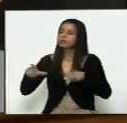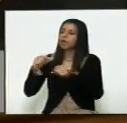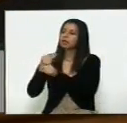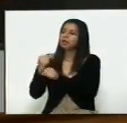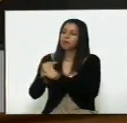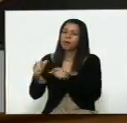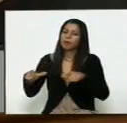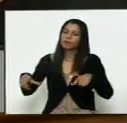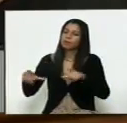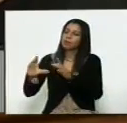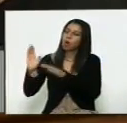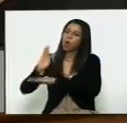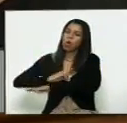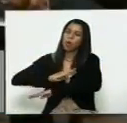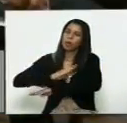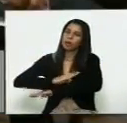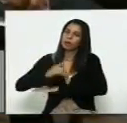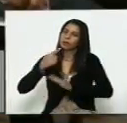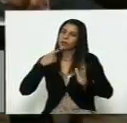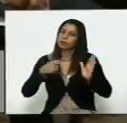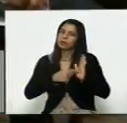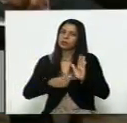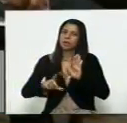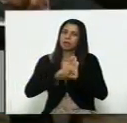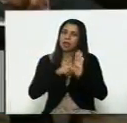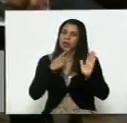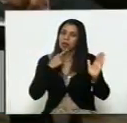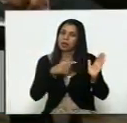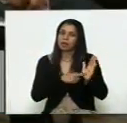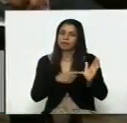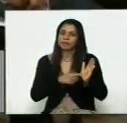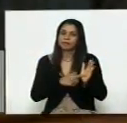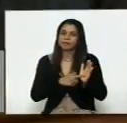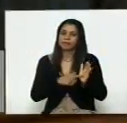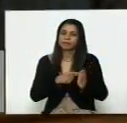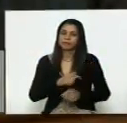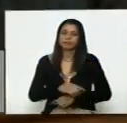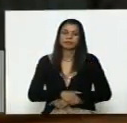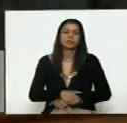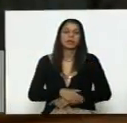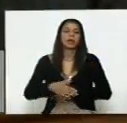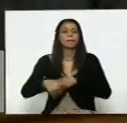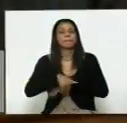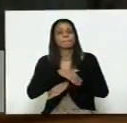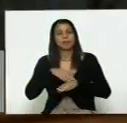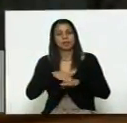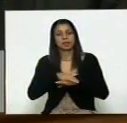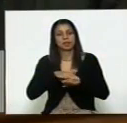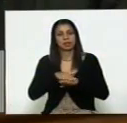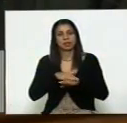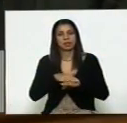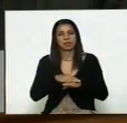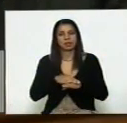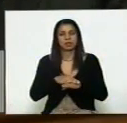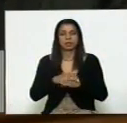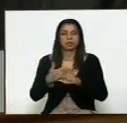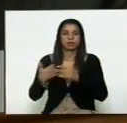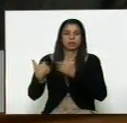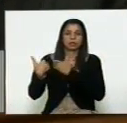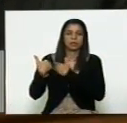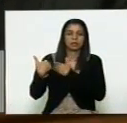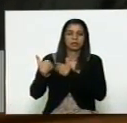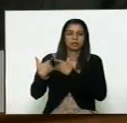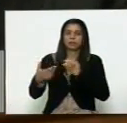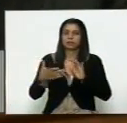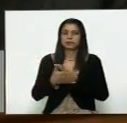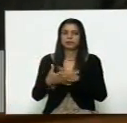empleadores cumplan con la presente disposición. El Ministerio del Poder Popular, con competencia en